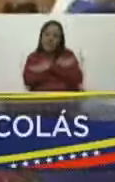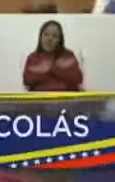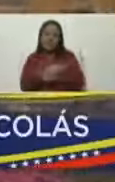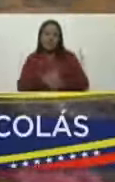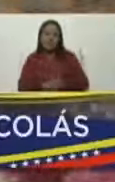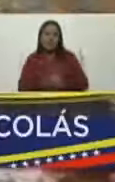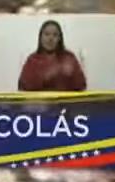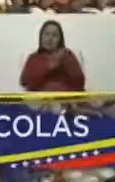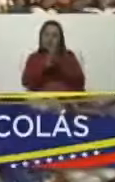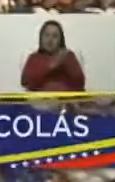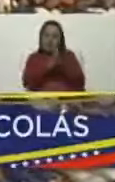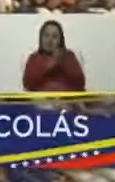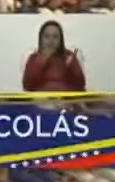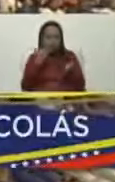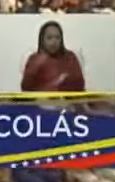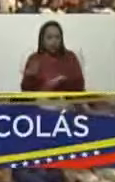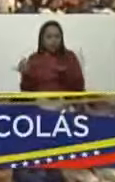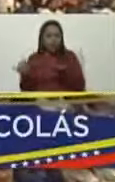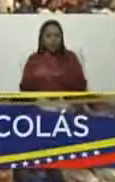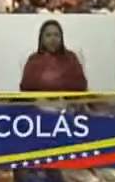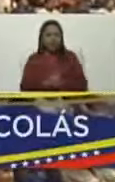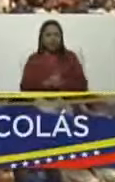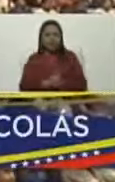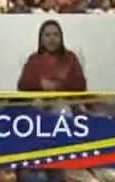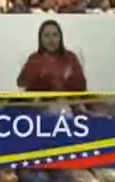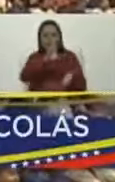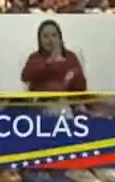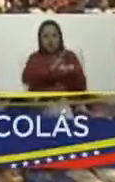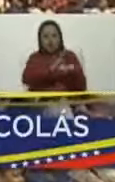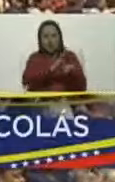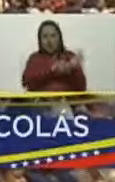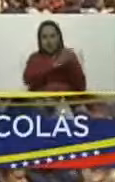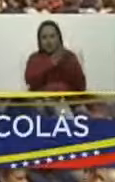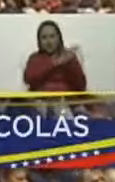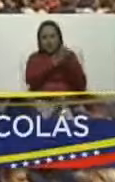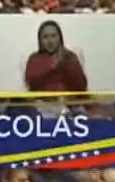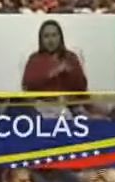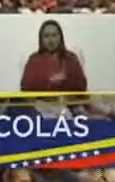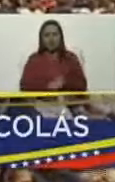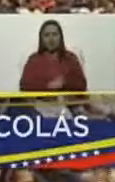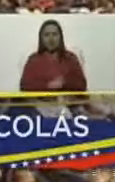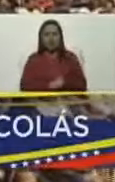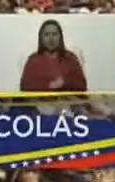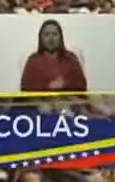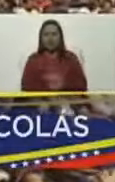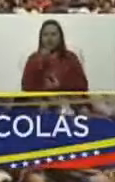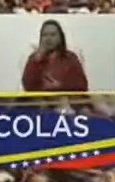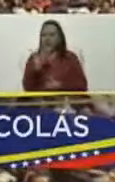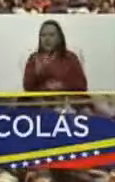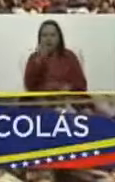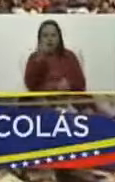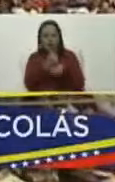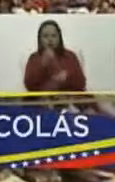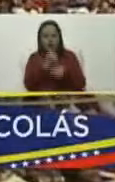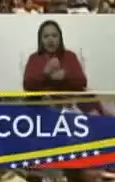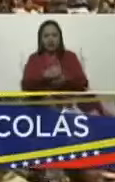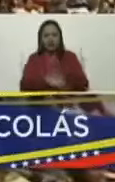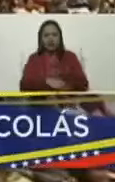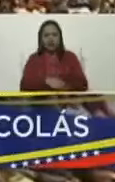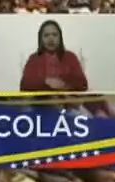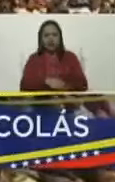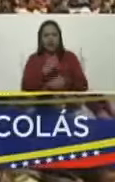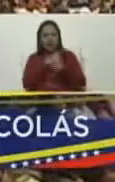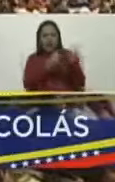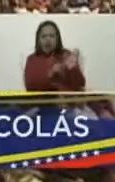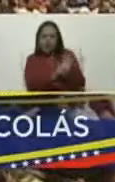el emprendimiento, la ciudad del emprendimiento, una belleza. Pero